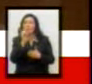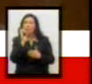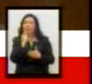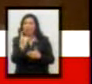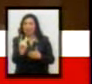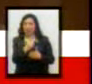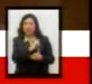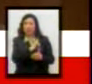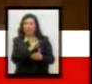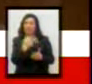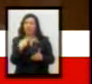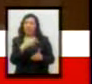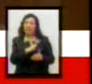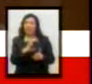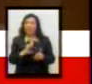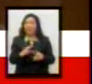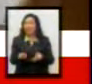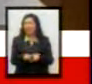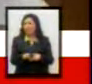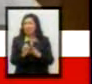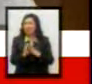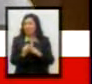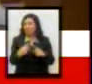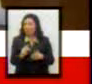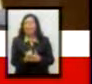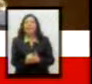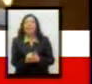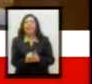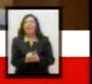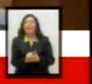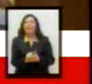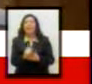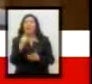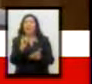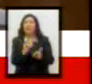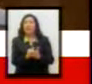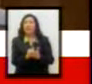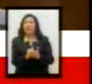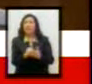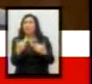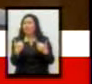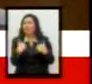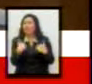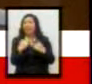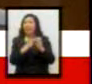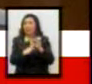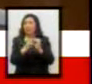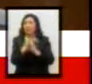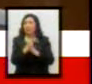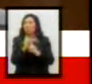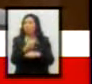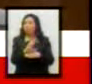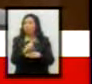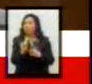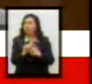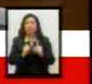cada instancia del Estado, que también nos va a permitir que vamos a tener equipos